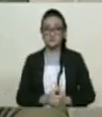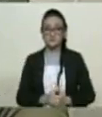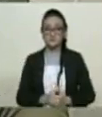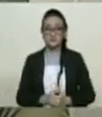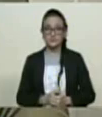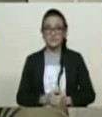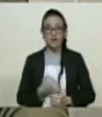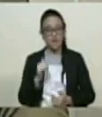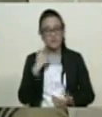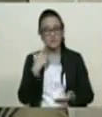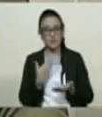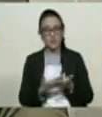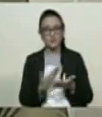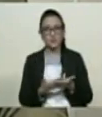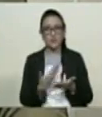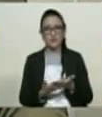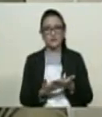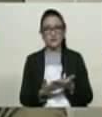tenemos la propuesta que